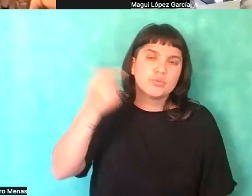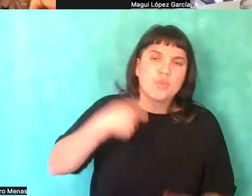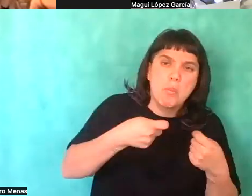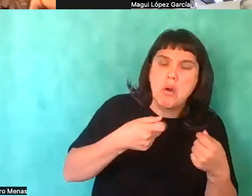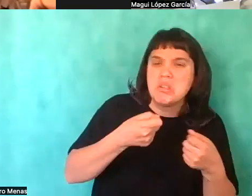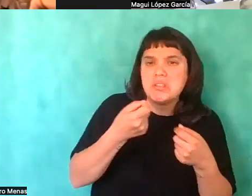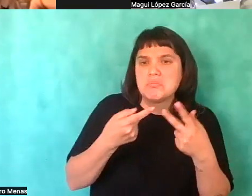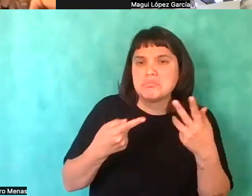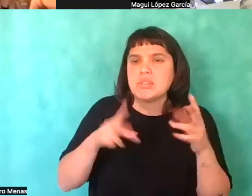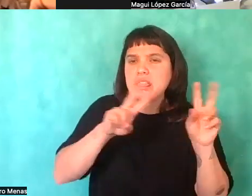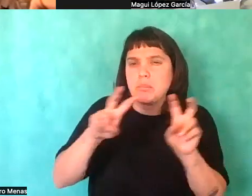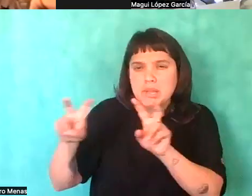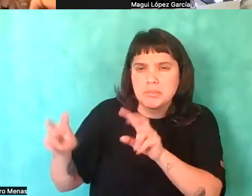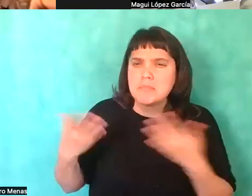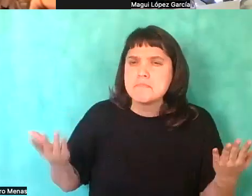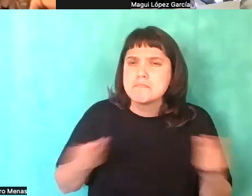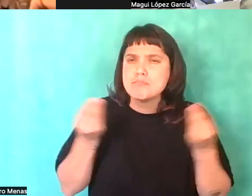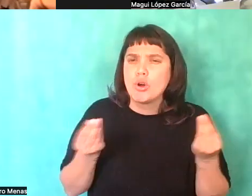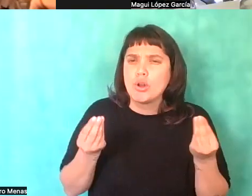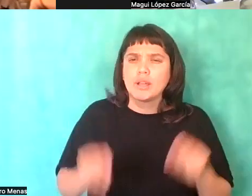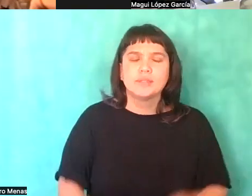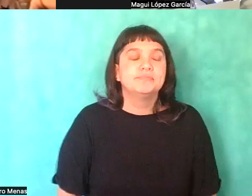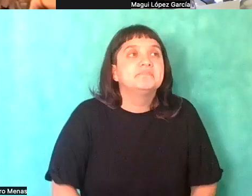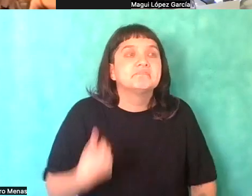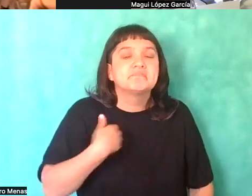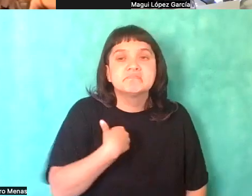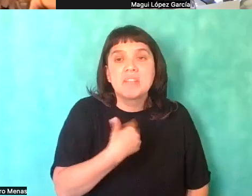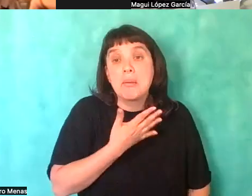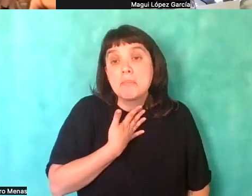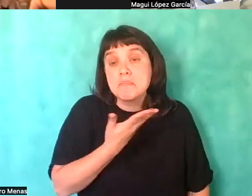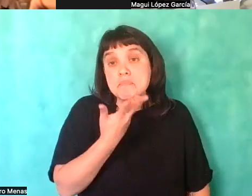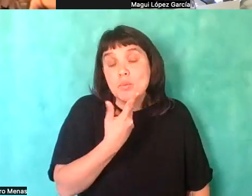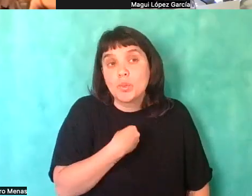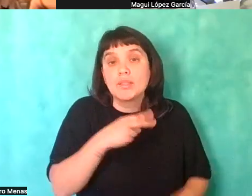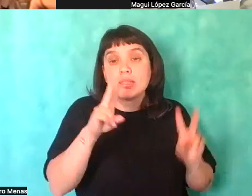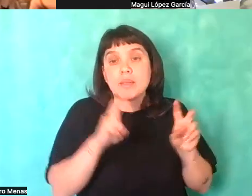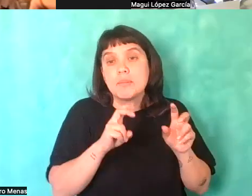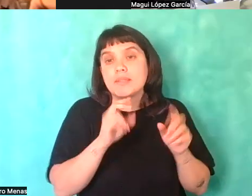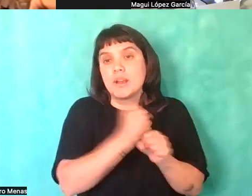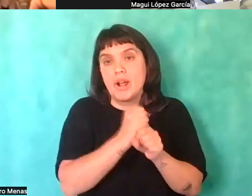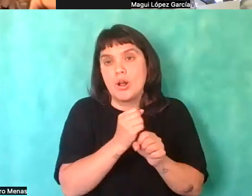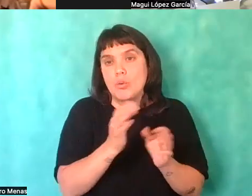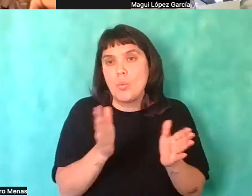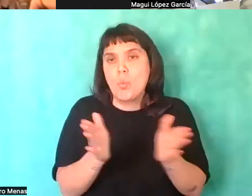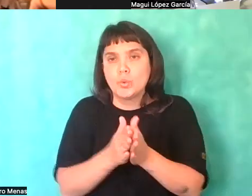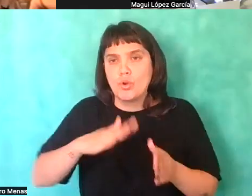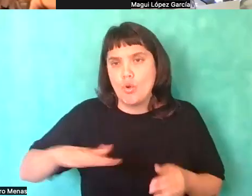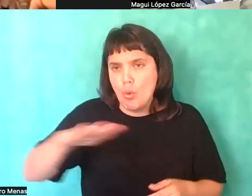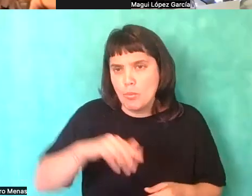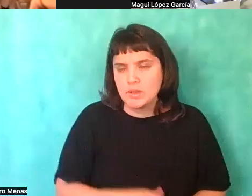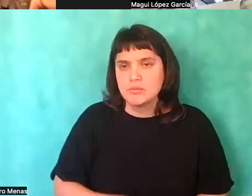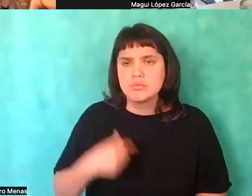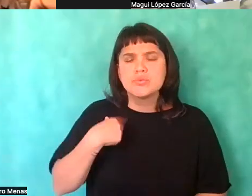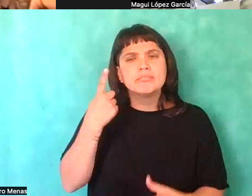Bueno, a mí siempre me interesó el trabajo con comunidades. En realidad, cuando empecé a estudiar, yo empecé a